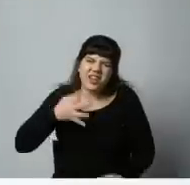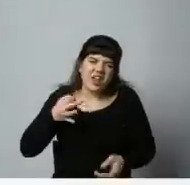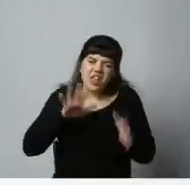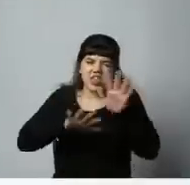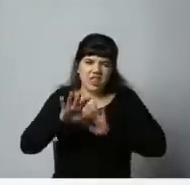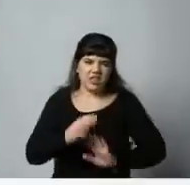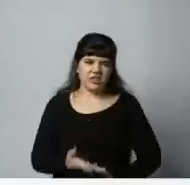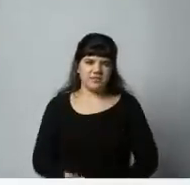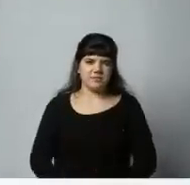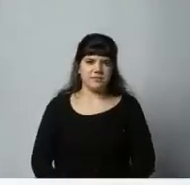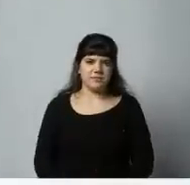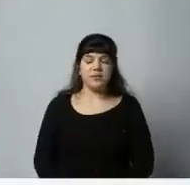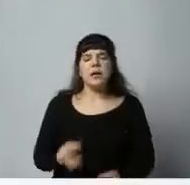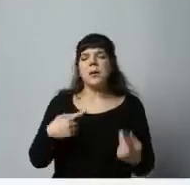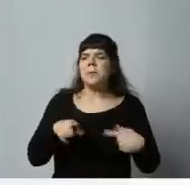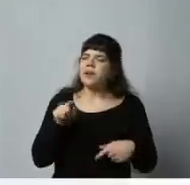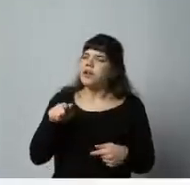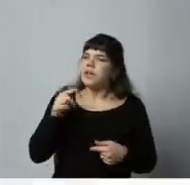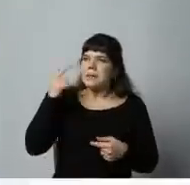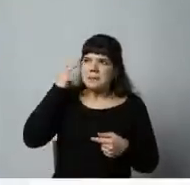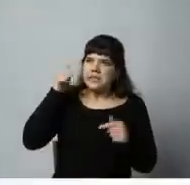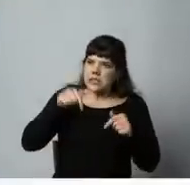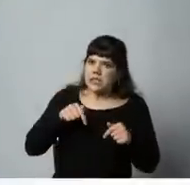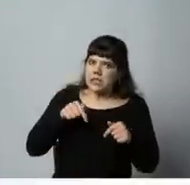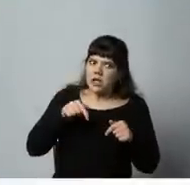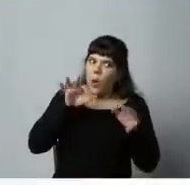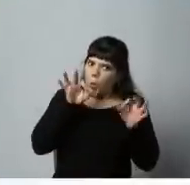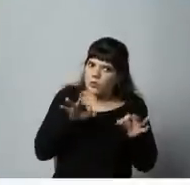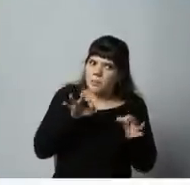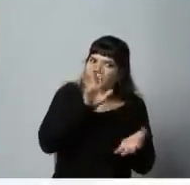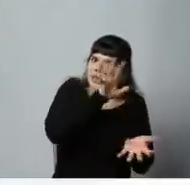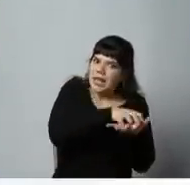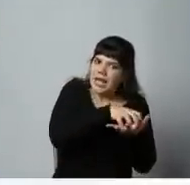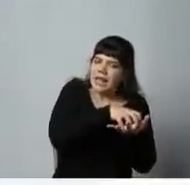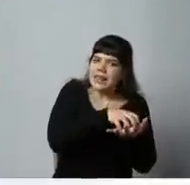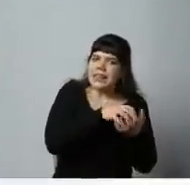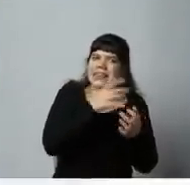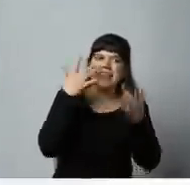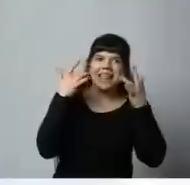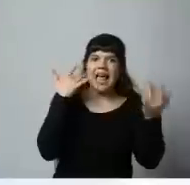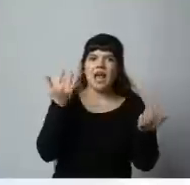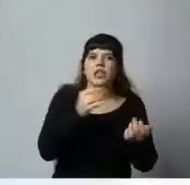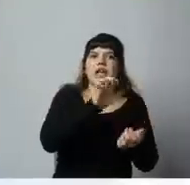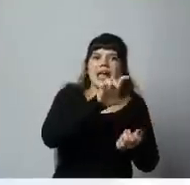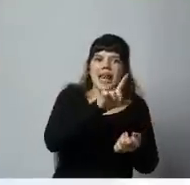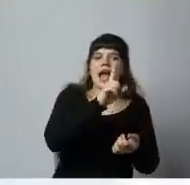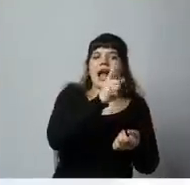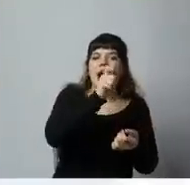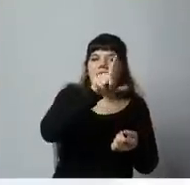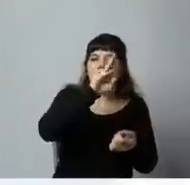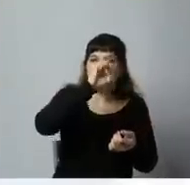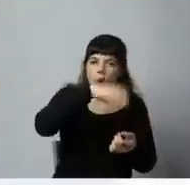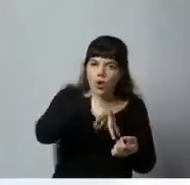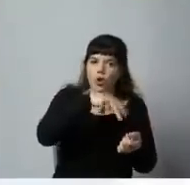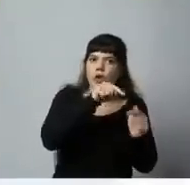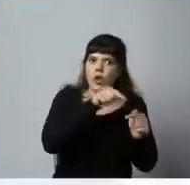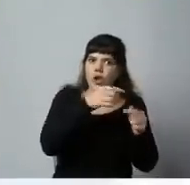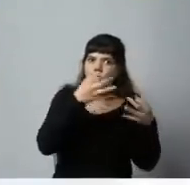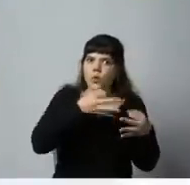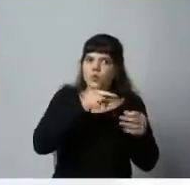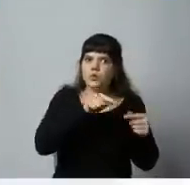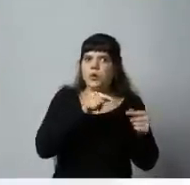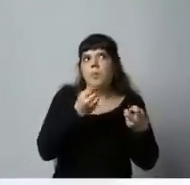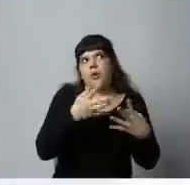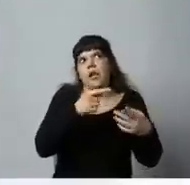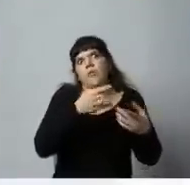parece que esto puede ser por qu es el galpón porque el galpón ofrece una sala que es de los pocos teatros que tiene un aforo